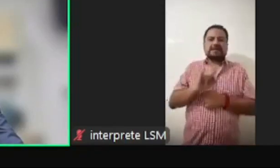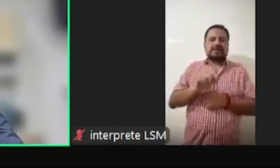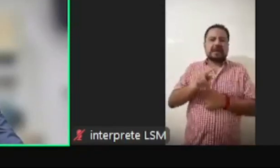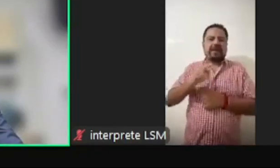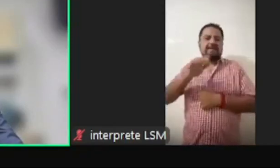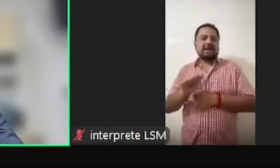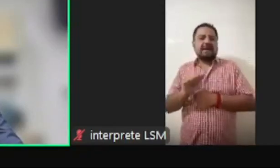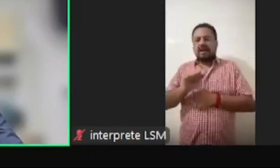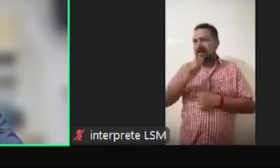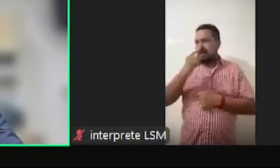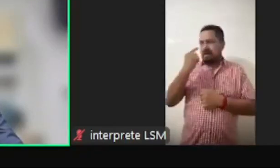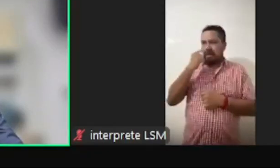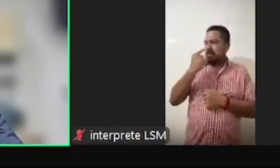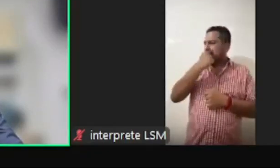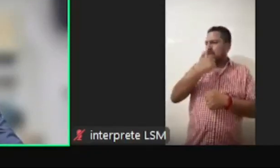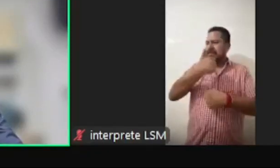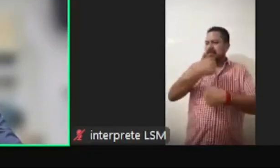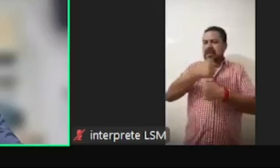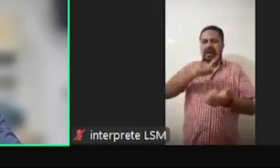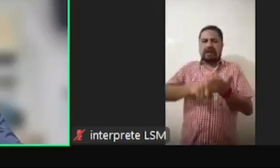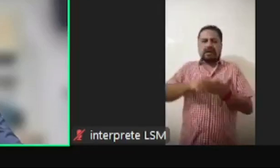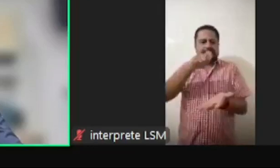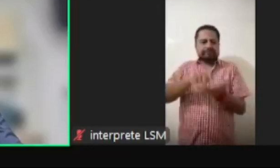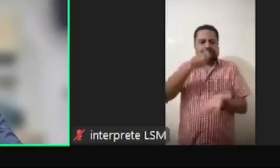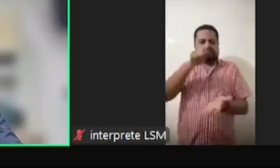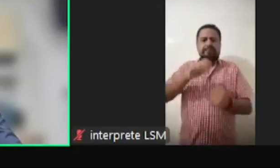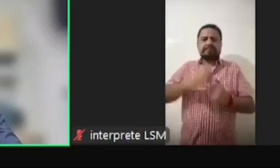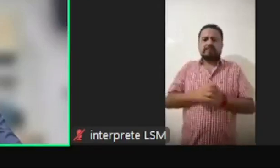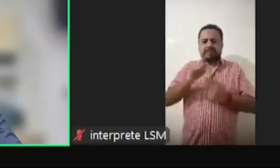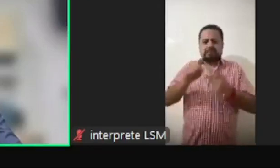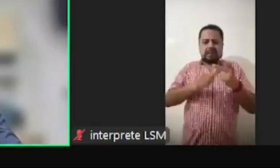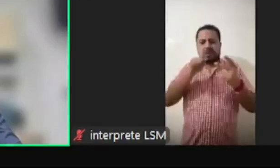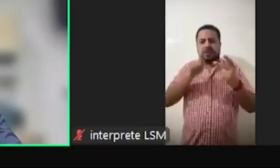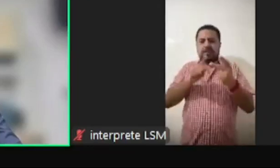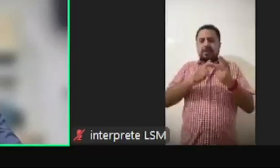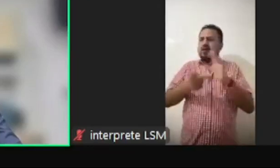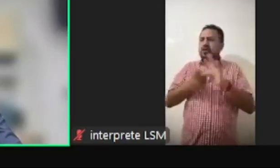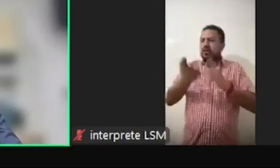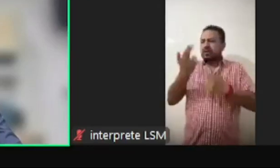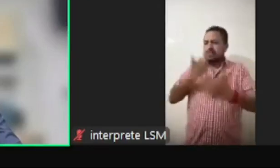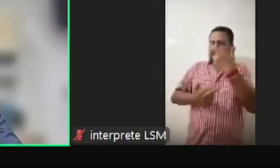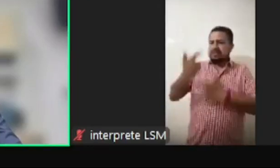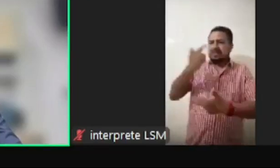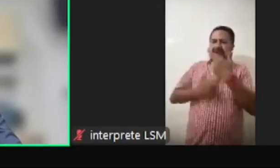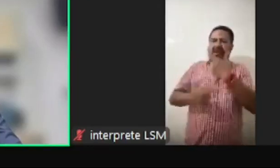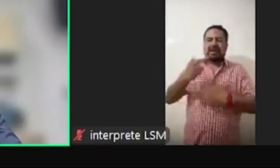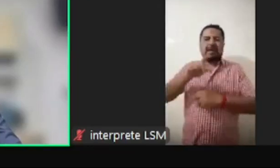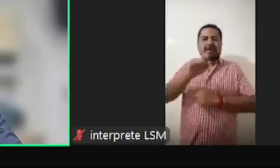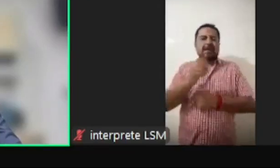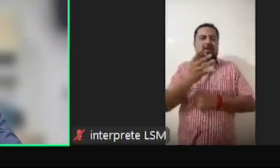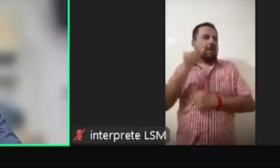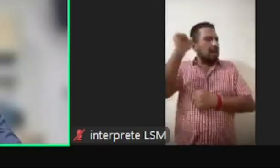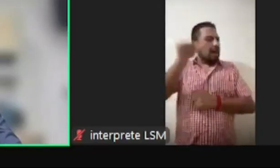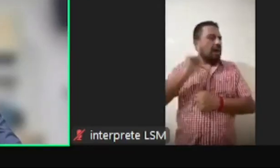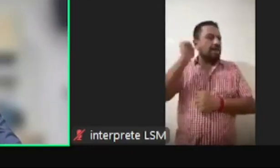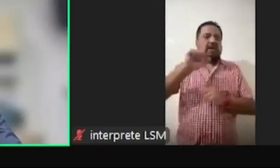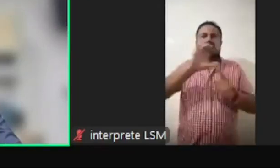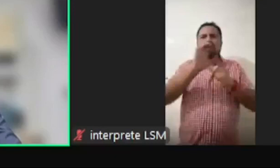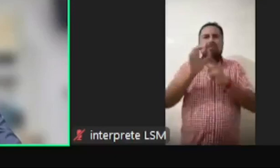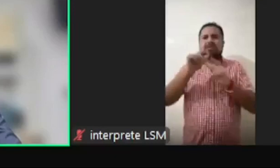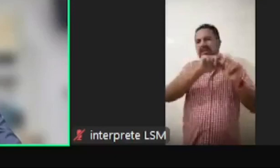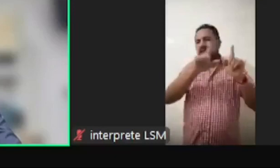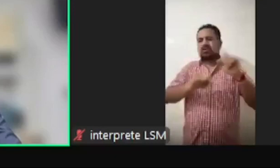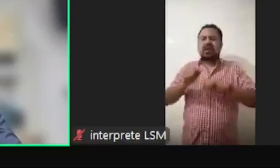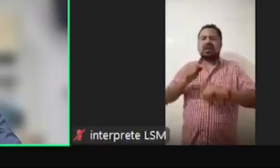del considerando sexto de la presente sentencia. Segundo, se revoca el acuerdo de improcedencia del 24 de abril emitido por la Comisión Nacional de Honestidad